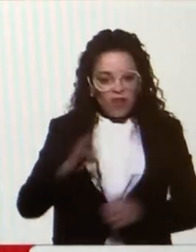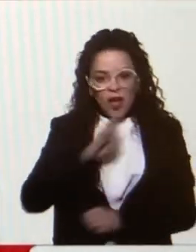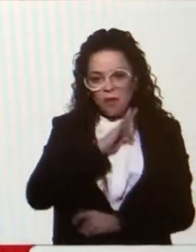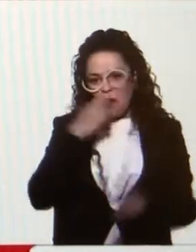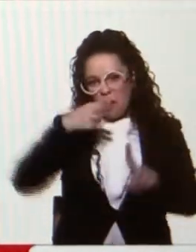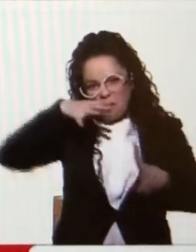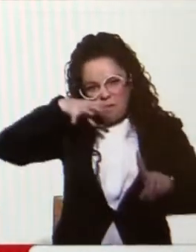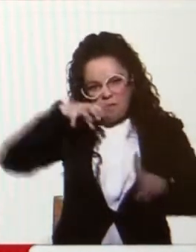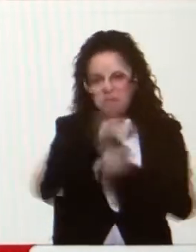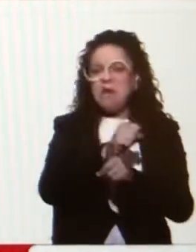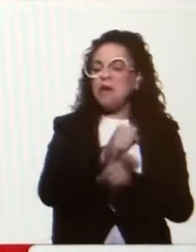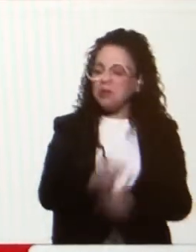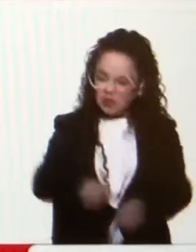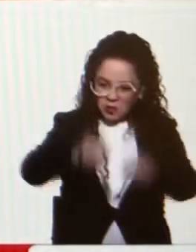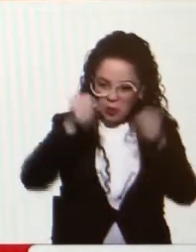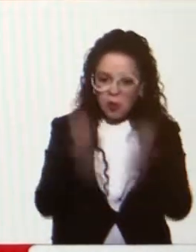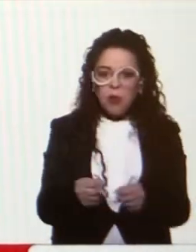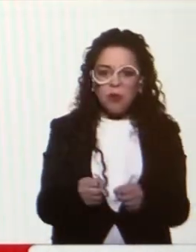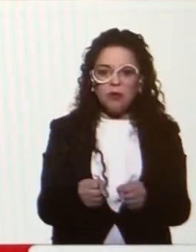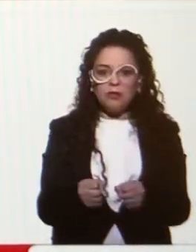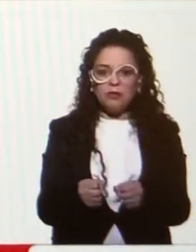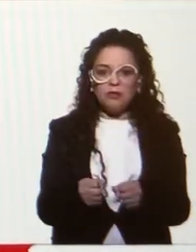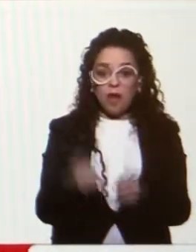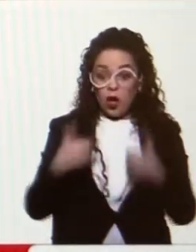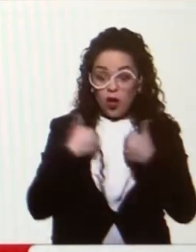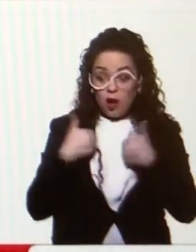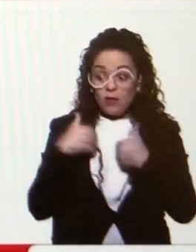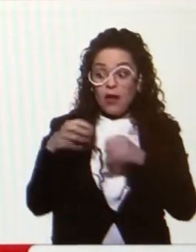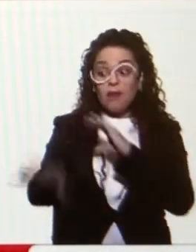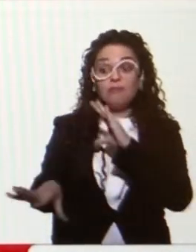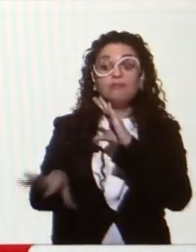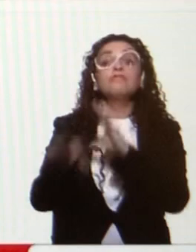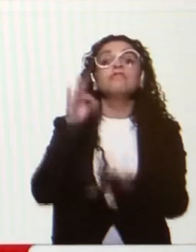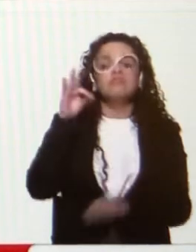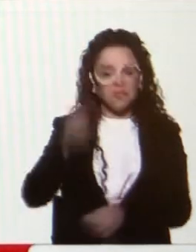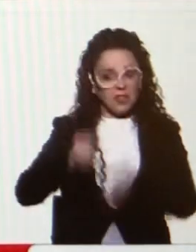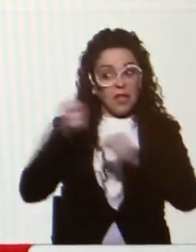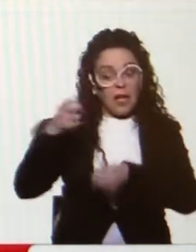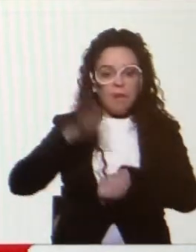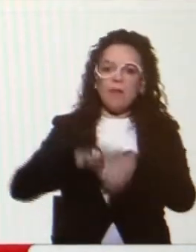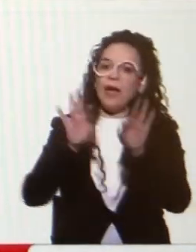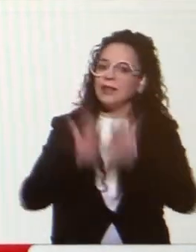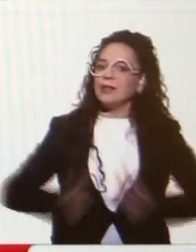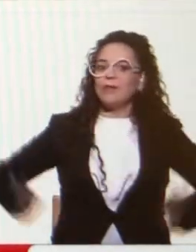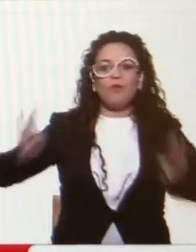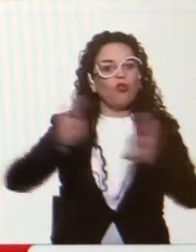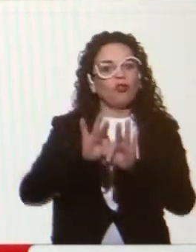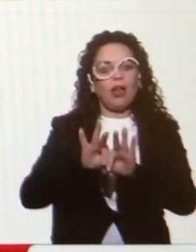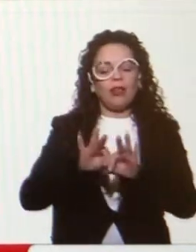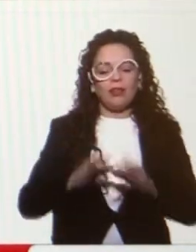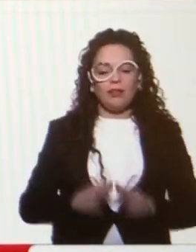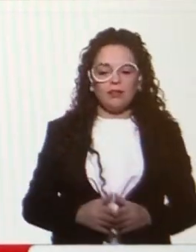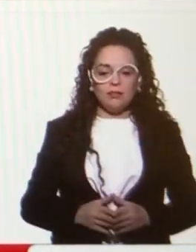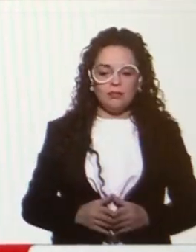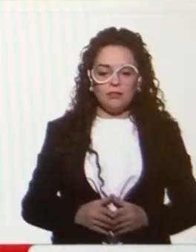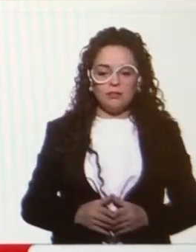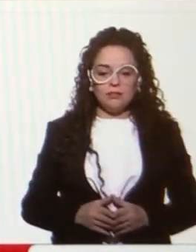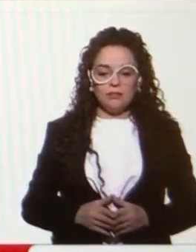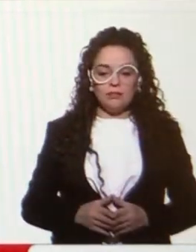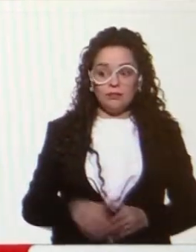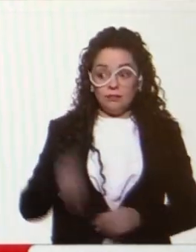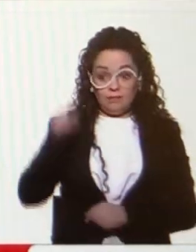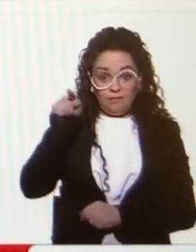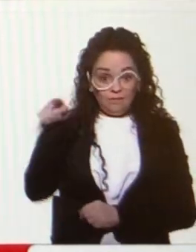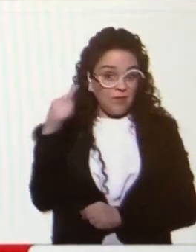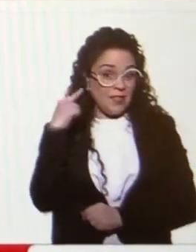como le les he comentado en videos anteriores el presidente es el titular del poder ejecutivo sí